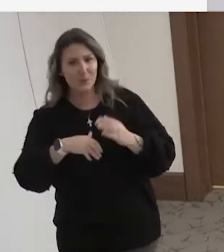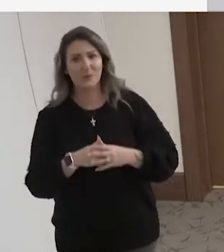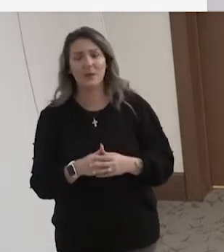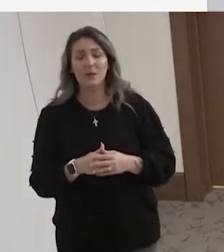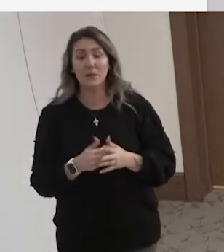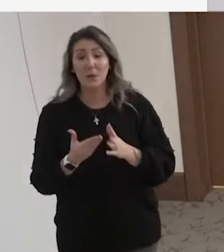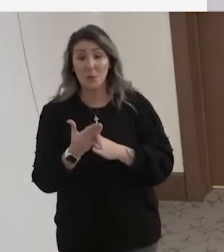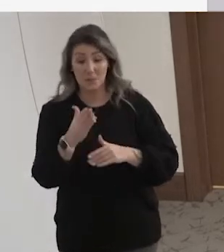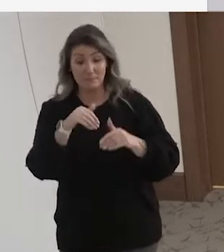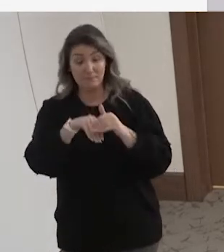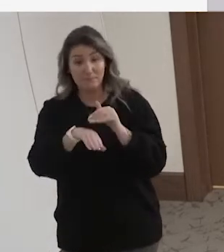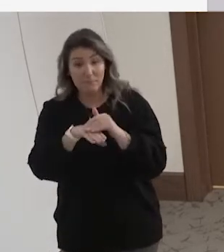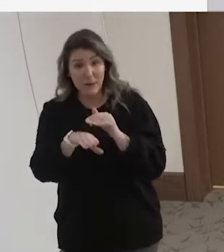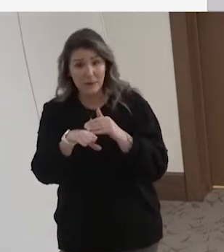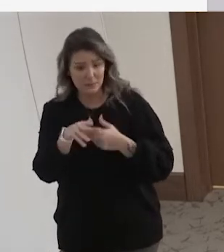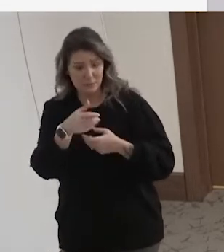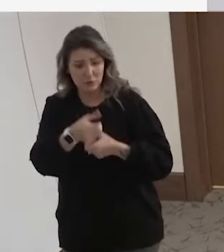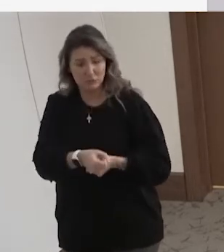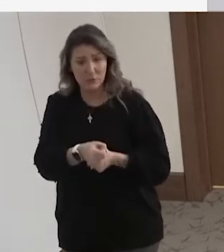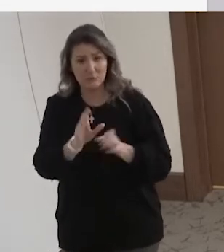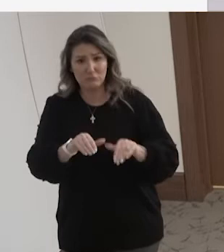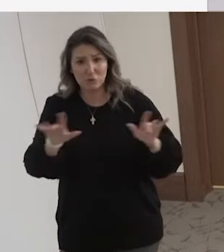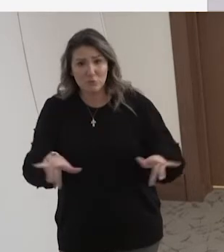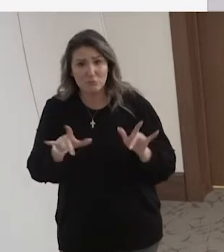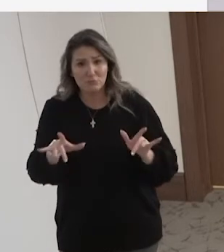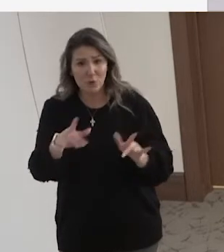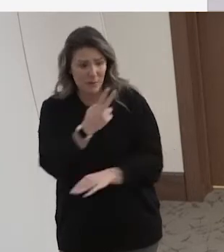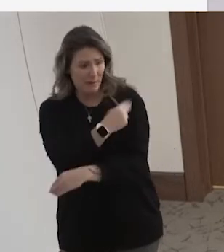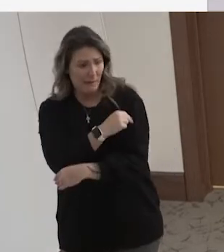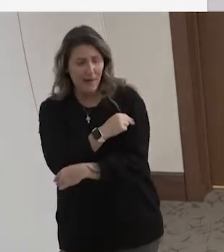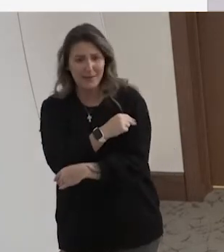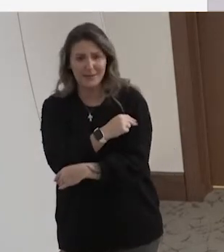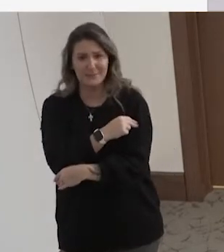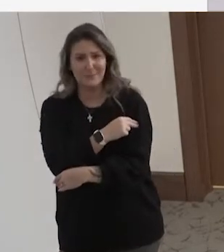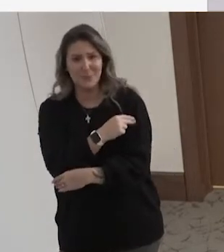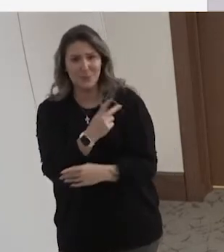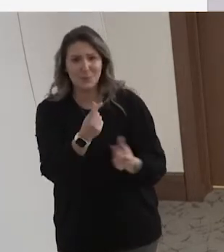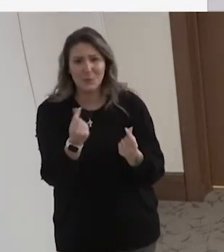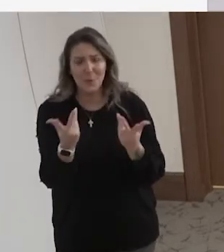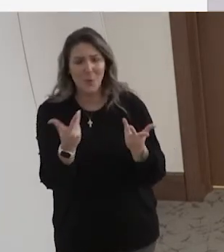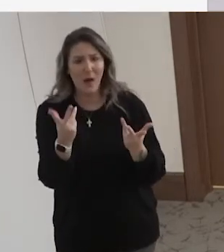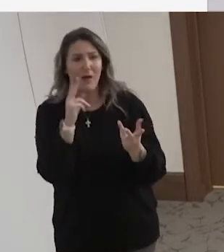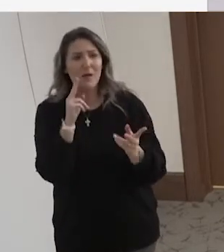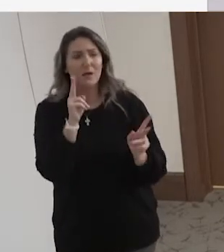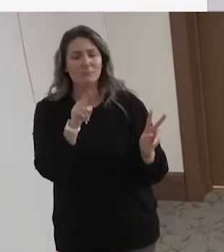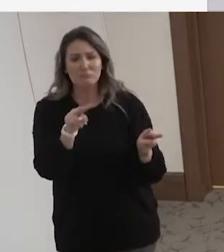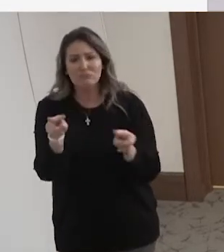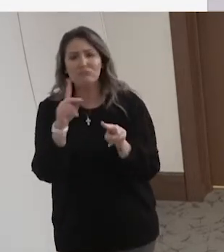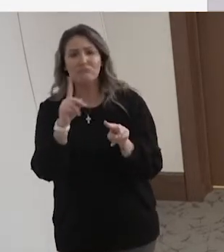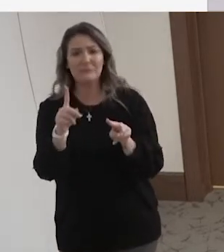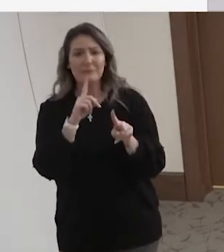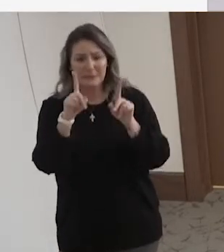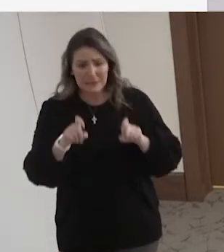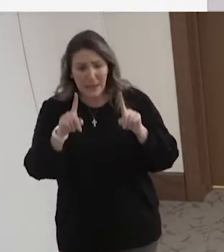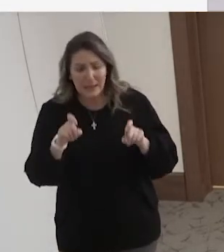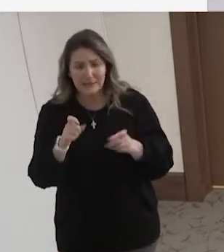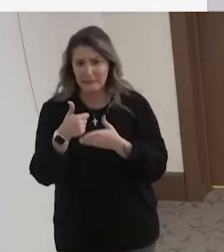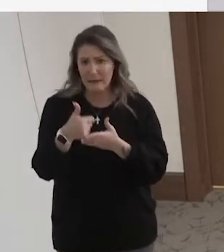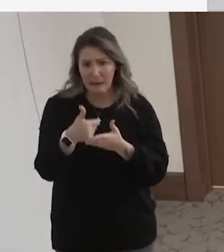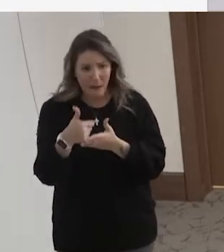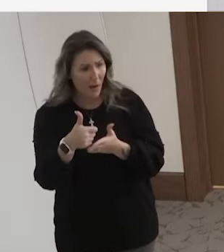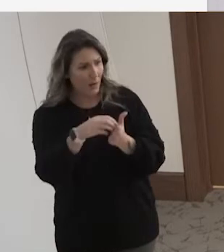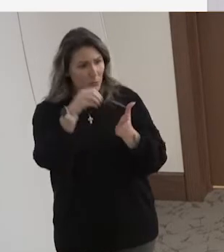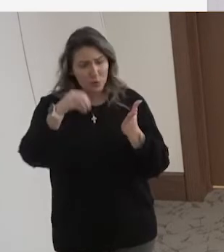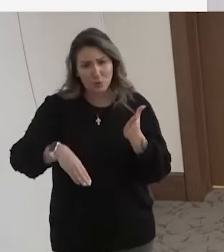the accessibility and trust in Children's Mercy Hospital, we're able to do surveillance testing to help our scholars and our Titan family to be